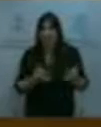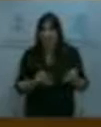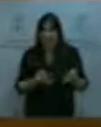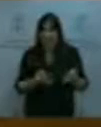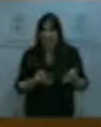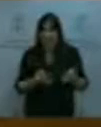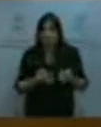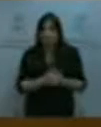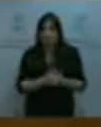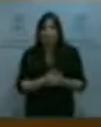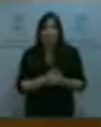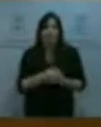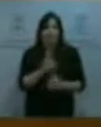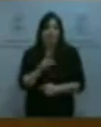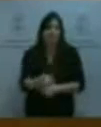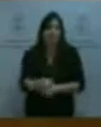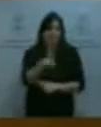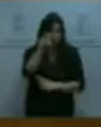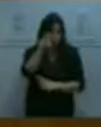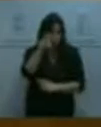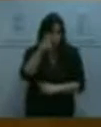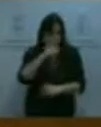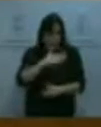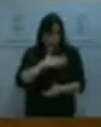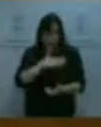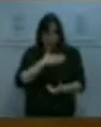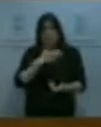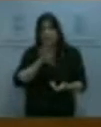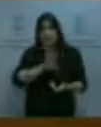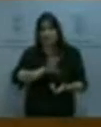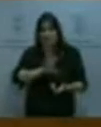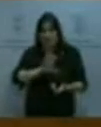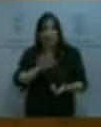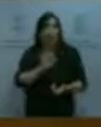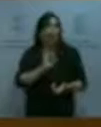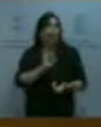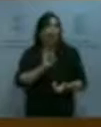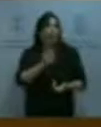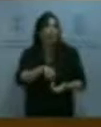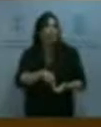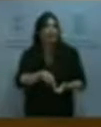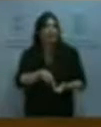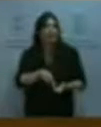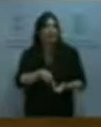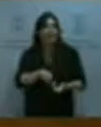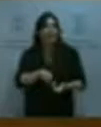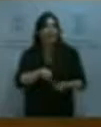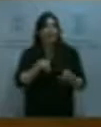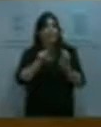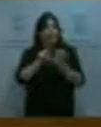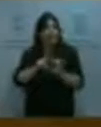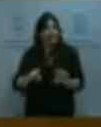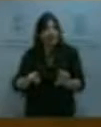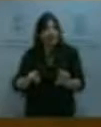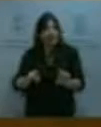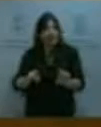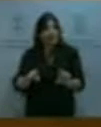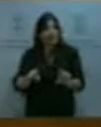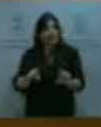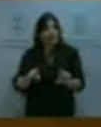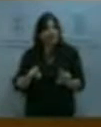titularidad estatal. Me estoy refiriendo también a las empresas que tienen una